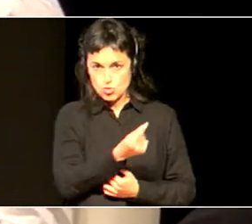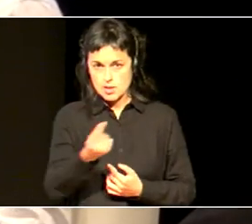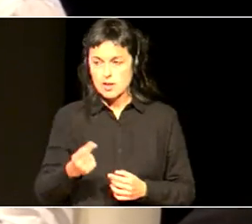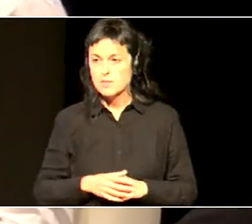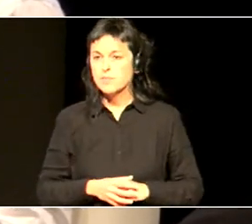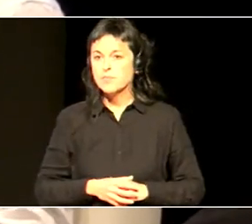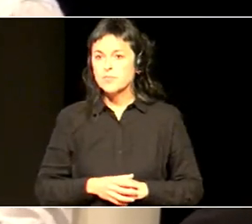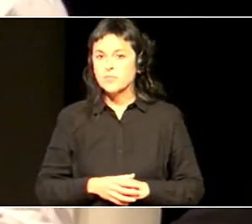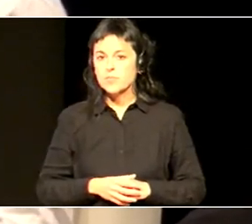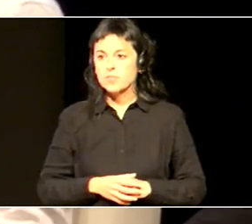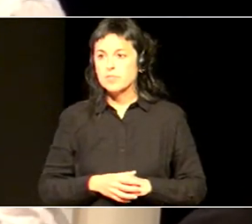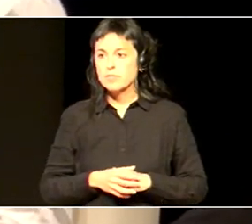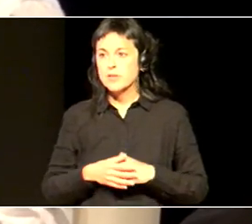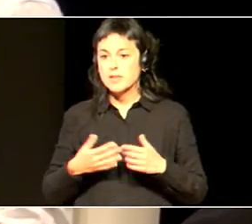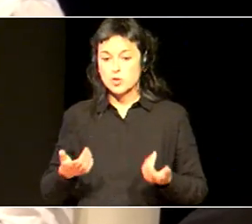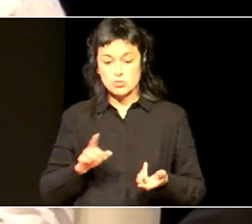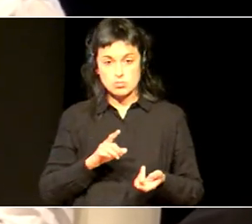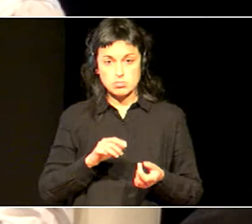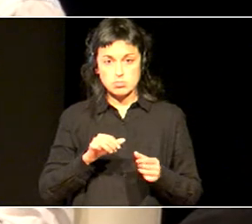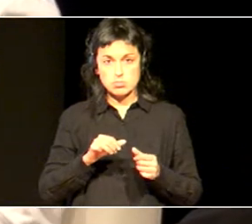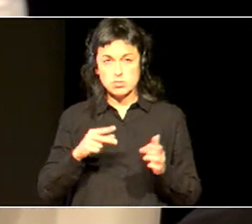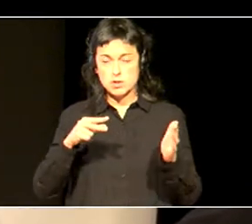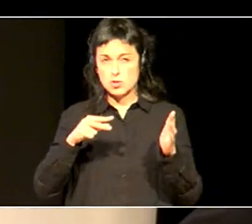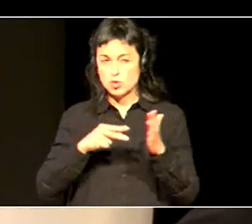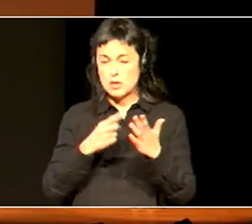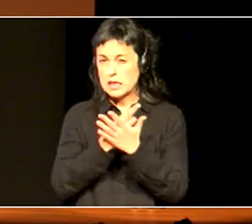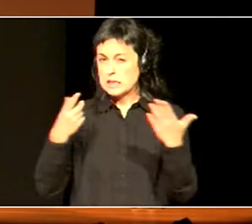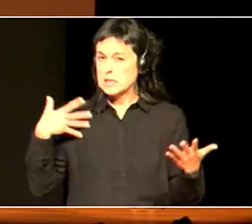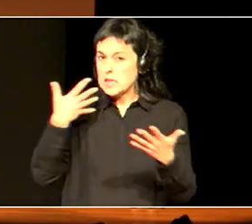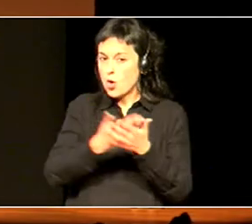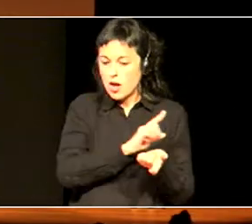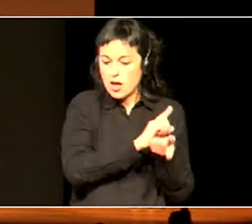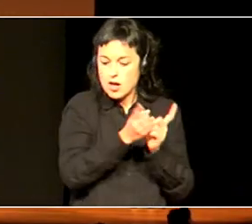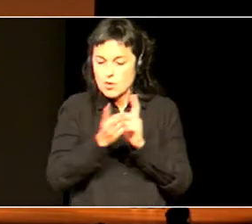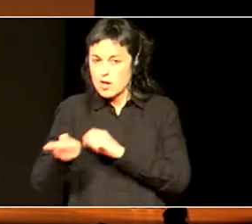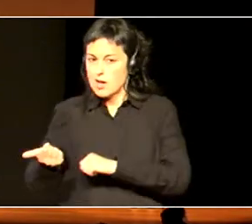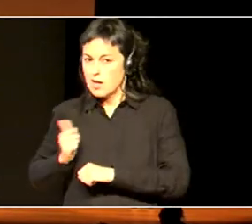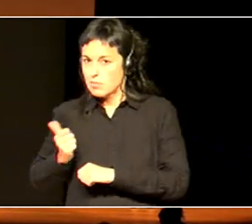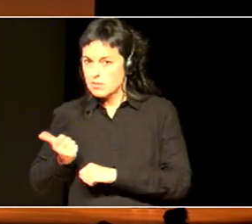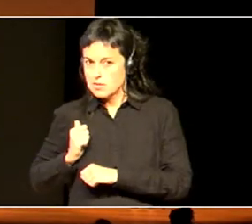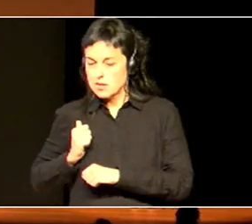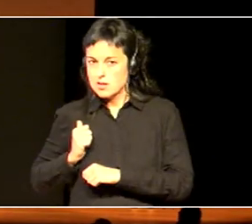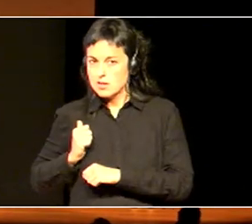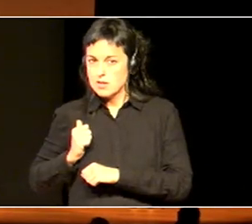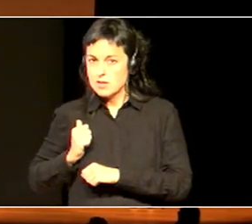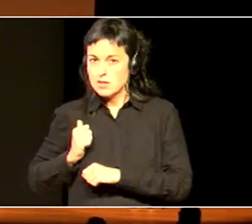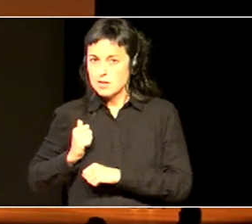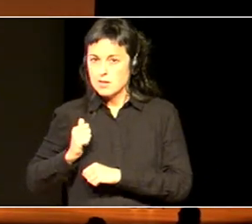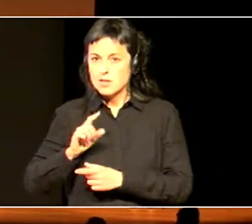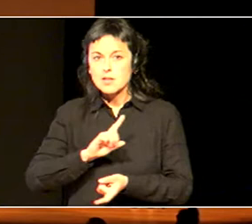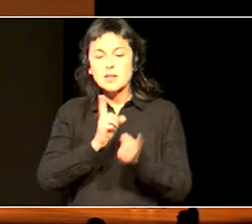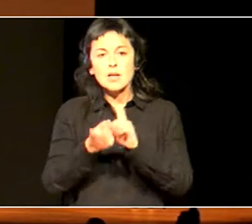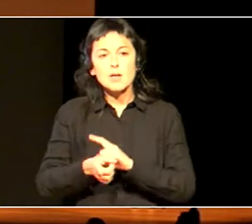Aprovechando todos estos cambios que hemos tenido a partir del 2016, hemos cambiado también las